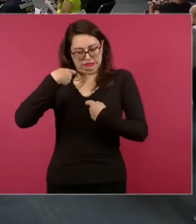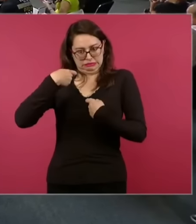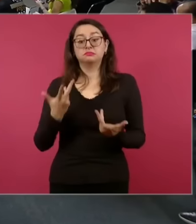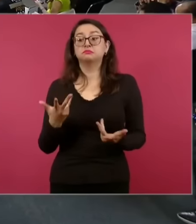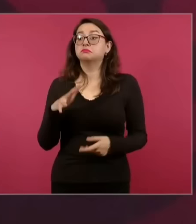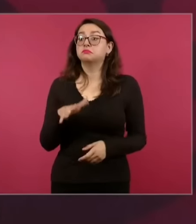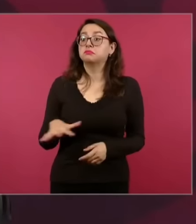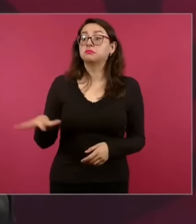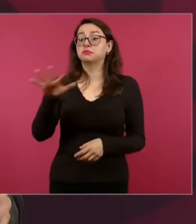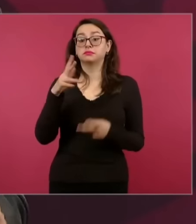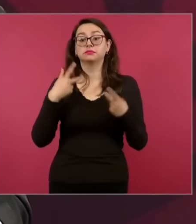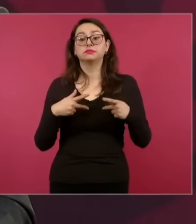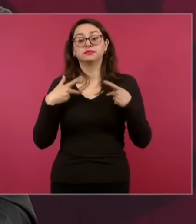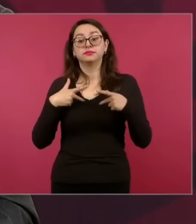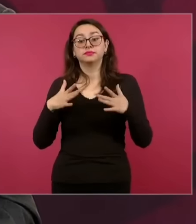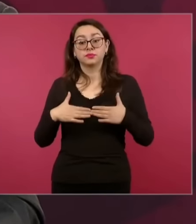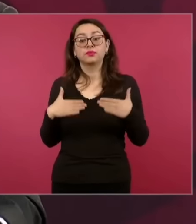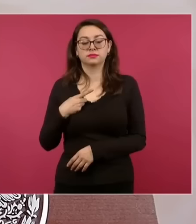y